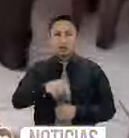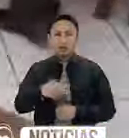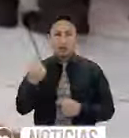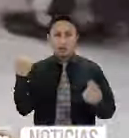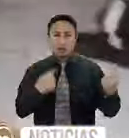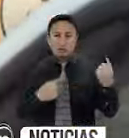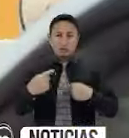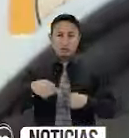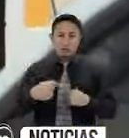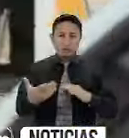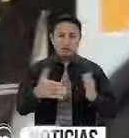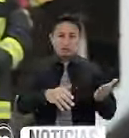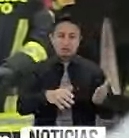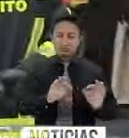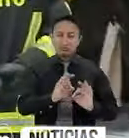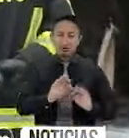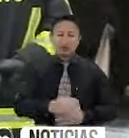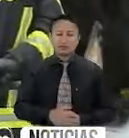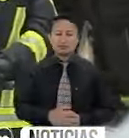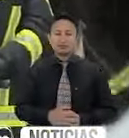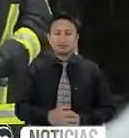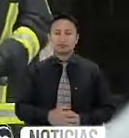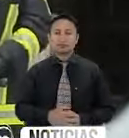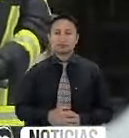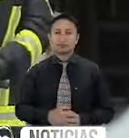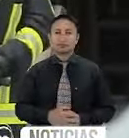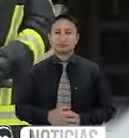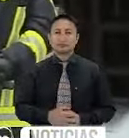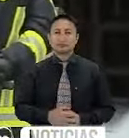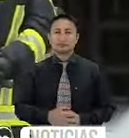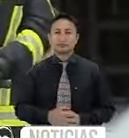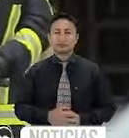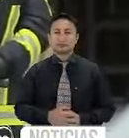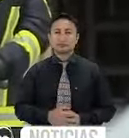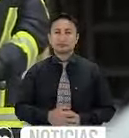afectadas o heridas por la inhalación del químico. Informó Mauricio Sánchez.